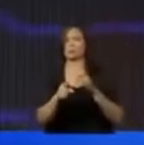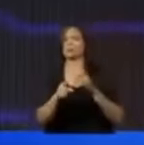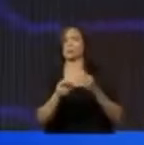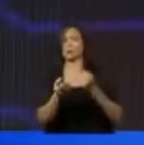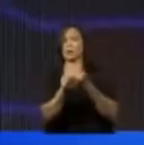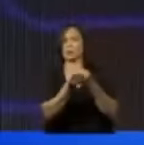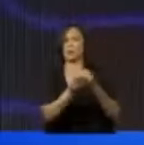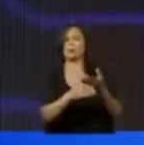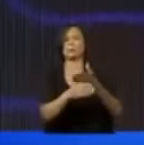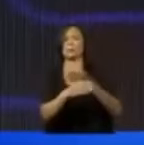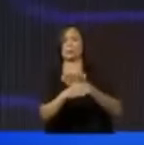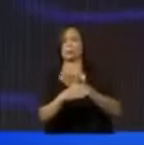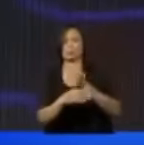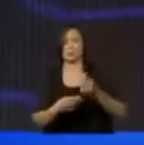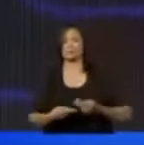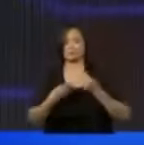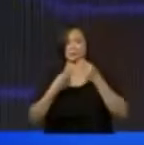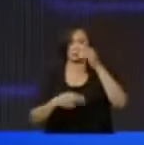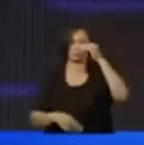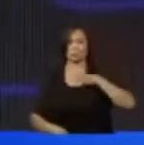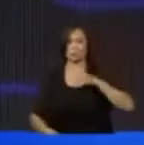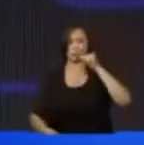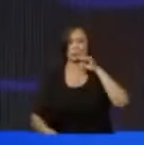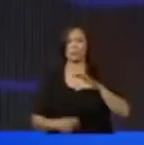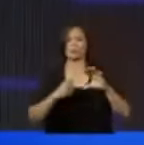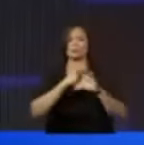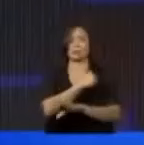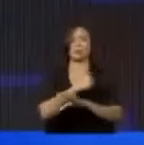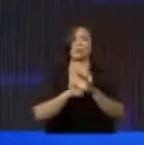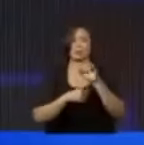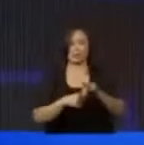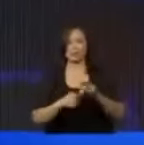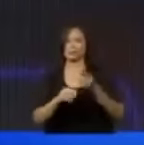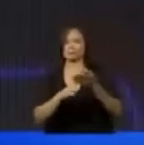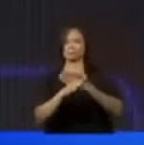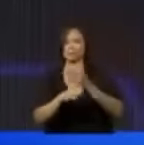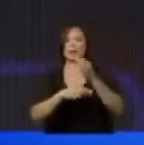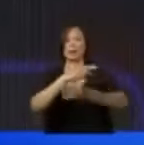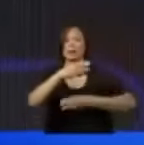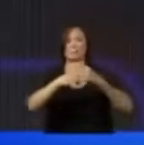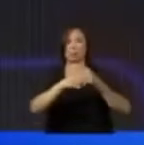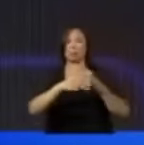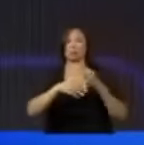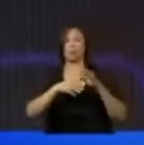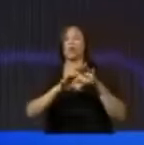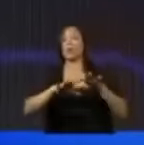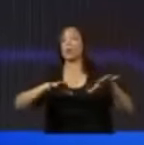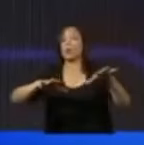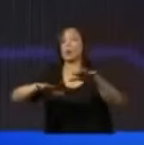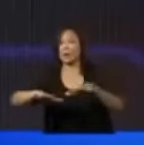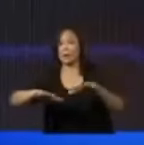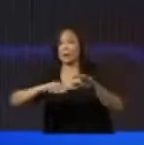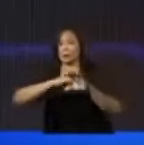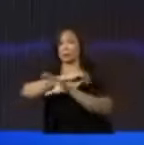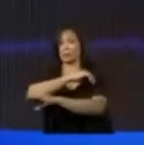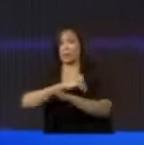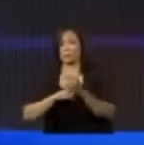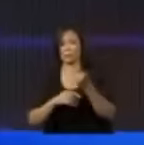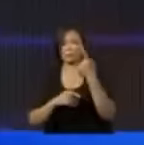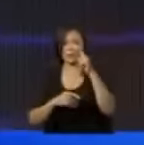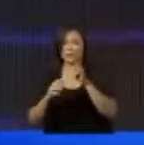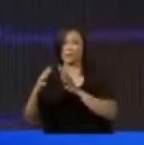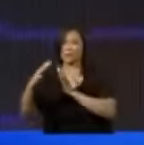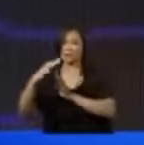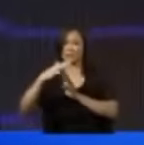que eso contribuye a mejorar las condiciones de vida del hombre y la mujer del campo. Hay que desarrollar el mundo rural para que no se siga produciendo la